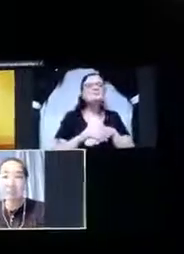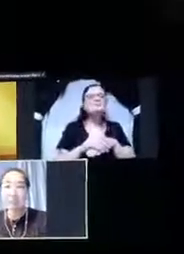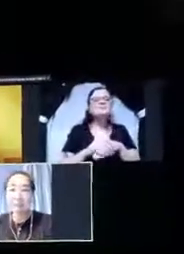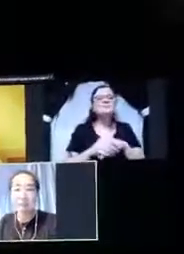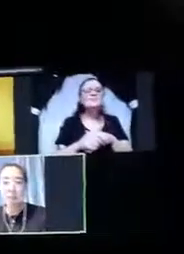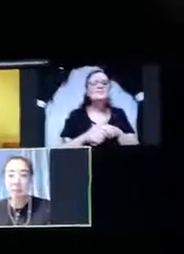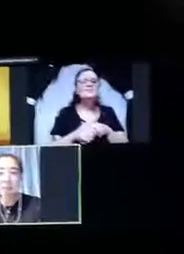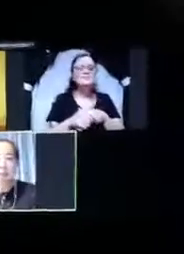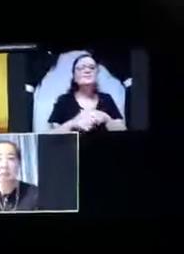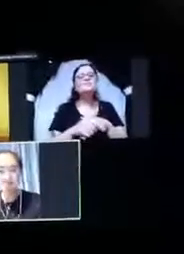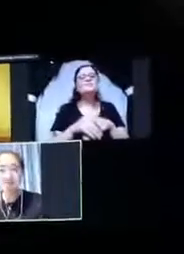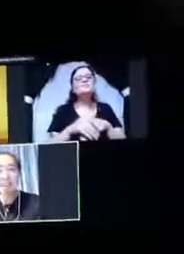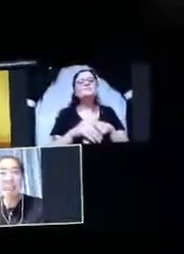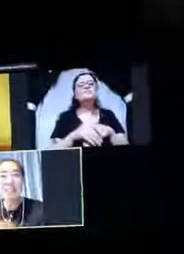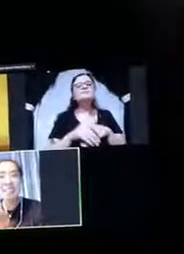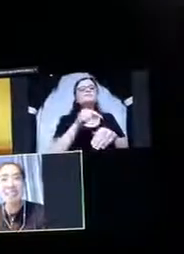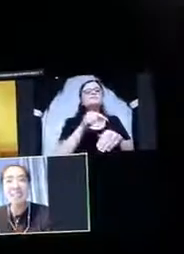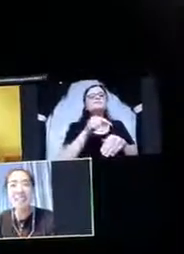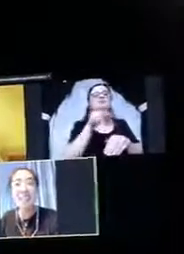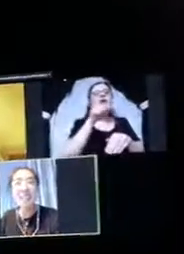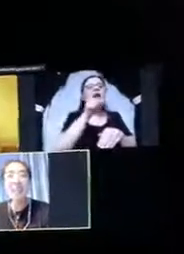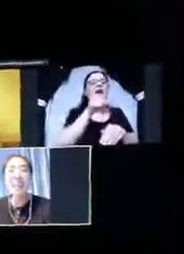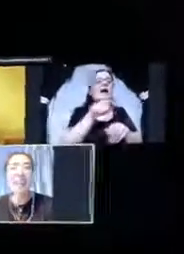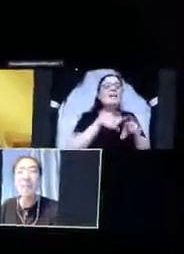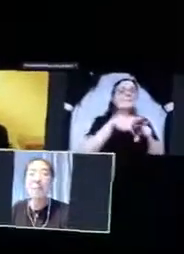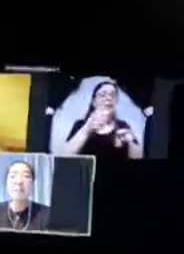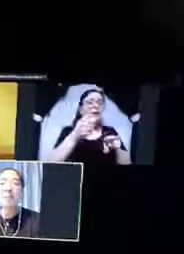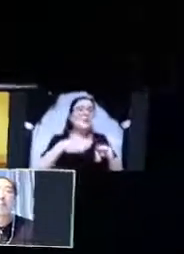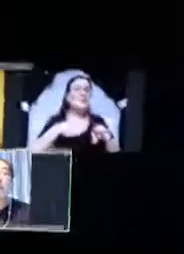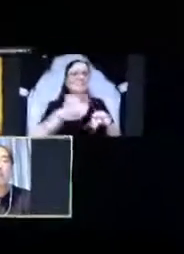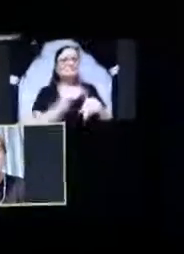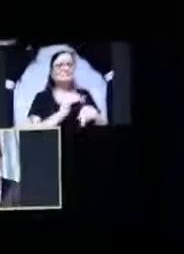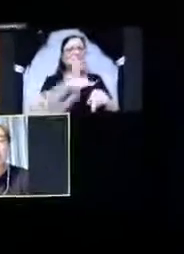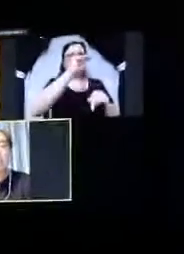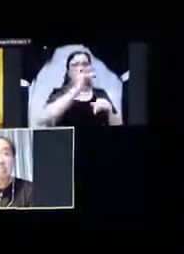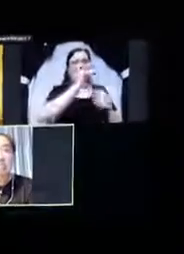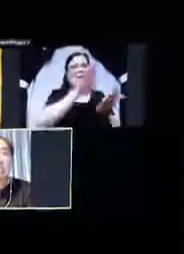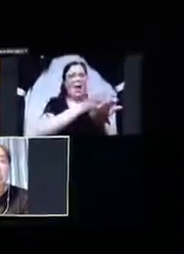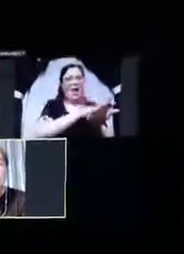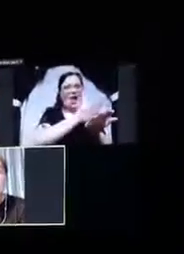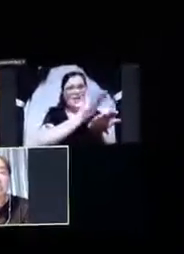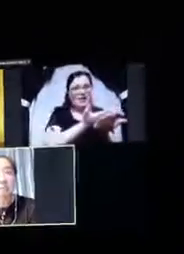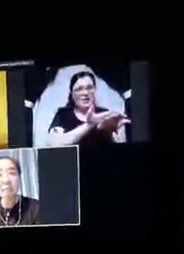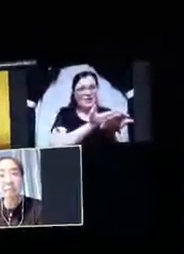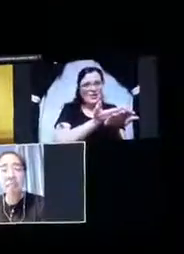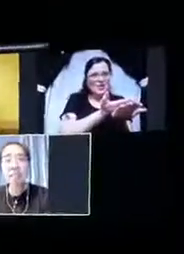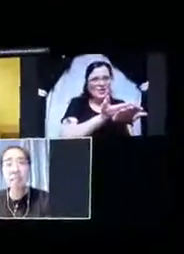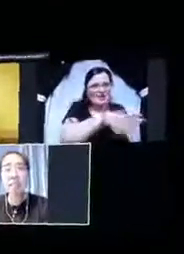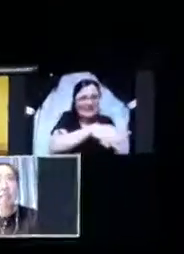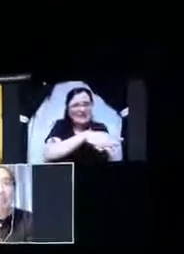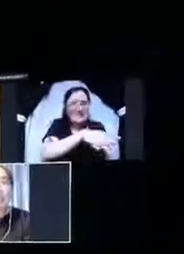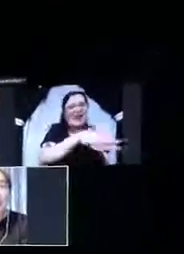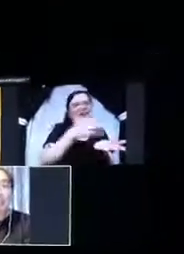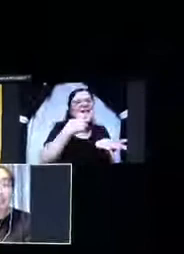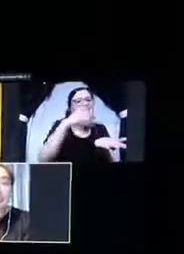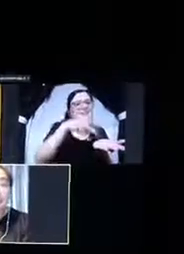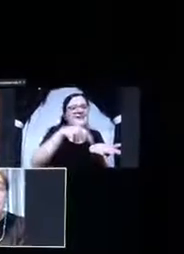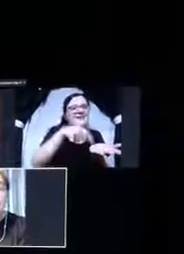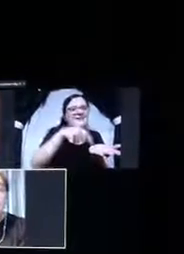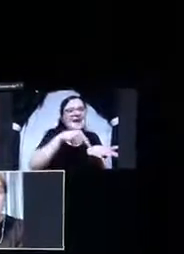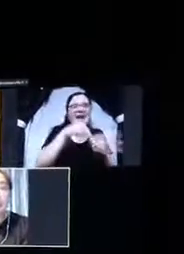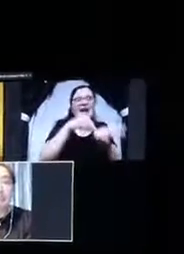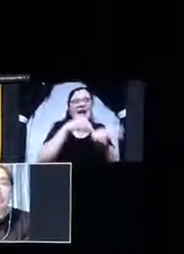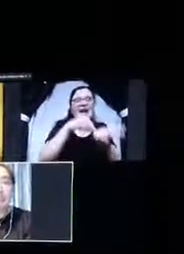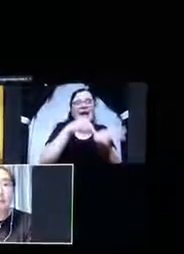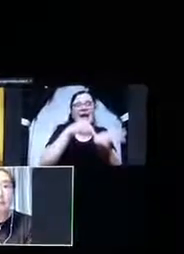Milo, entonces, me acuerdo cuando, bueno, se hizo mujer, se hizo señorita, entonces ella me trae las toallitas. Y ella lo que me dice es, ya